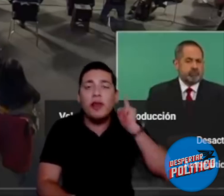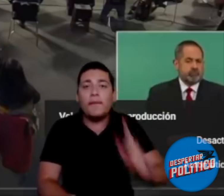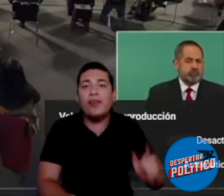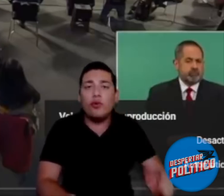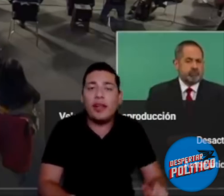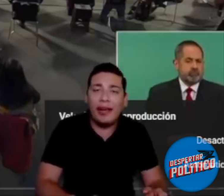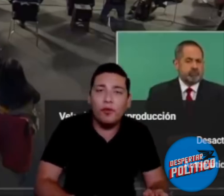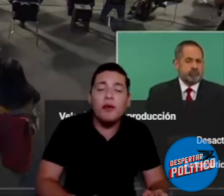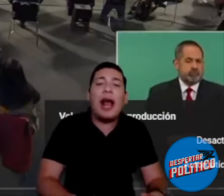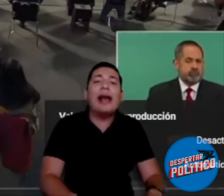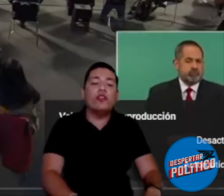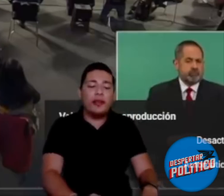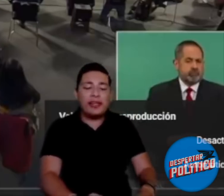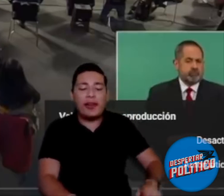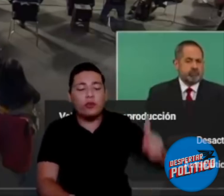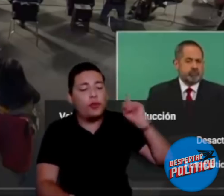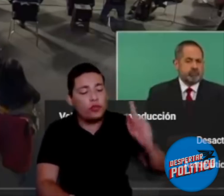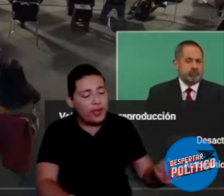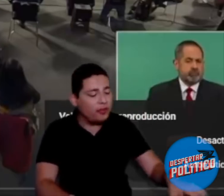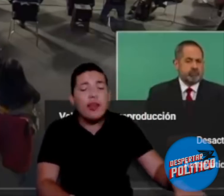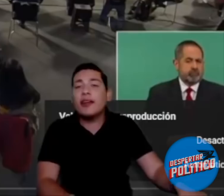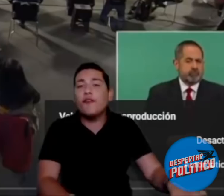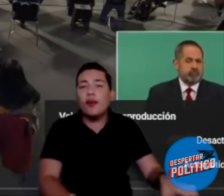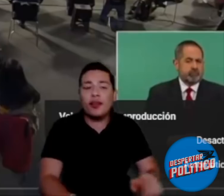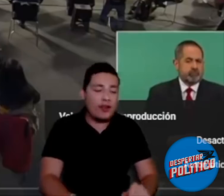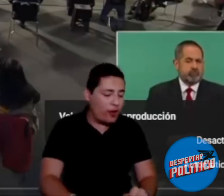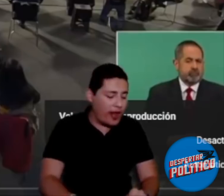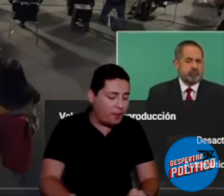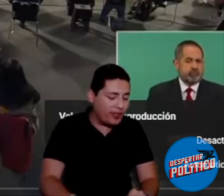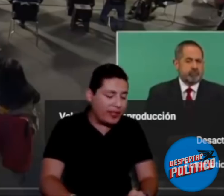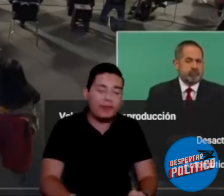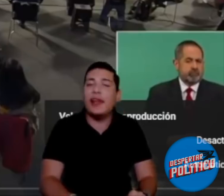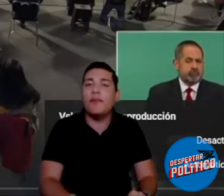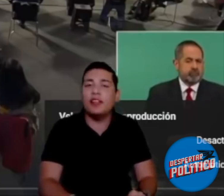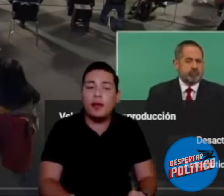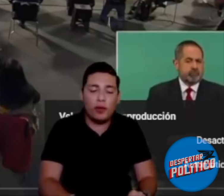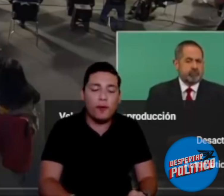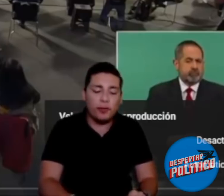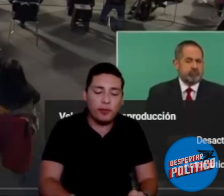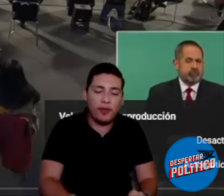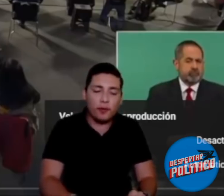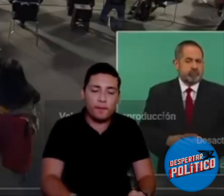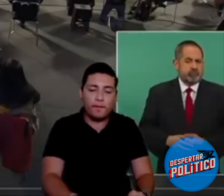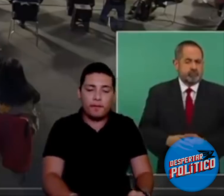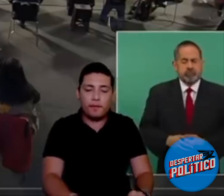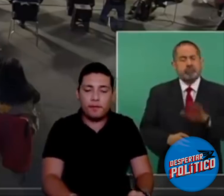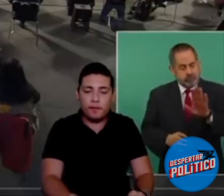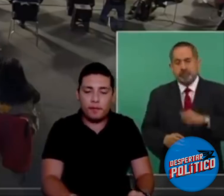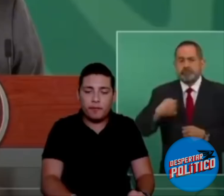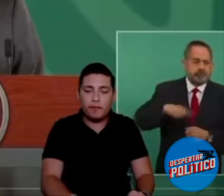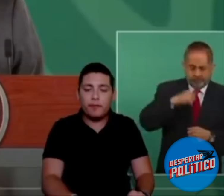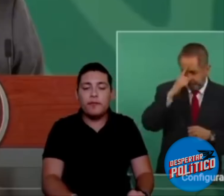negocios perjudicando a los mexicanos. Pero escuchemos qué fue lo que dijo el presidente Andrés Manuel López Obrador. Una